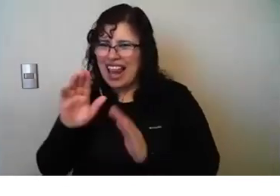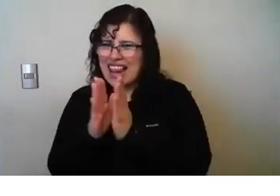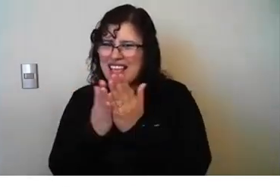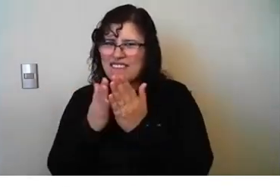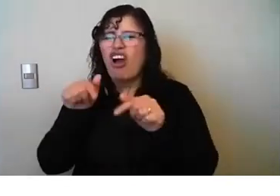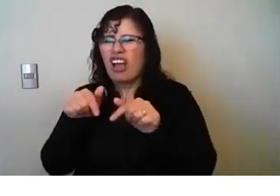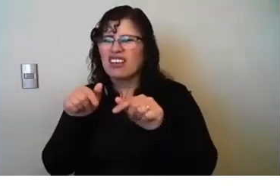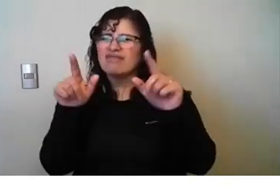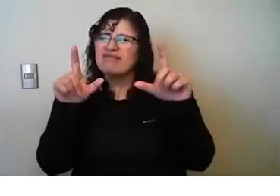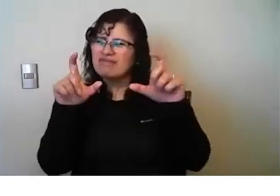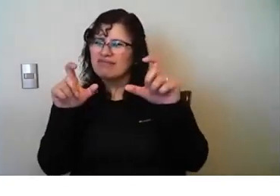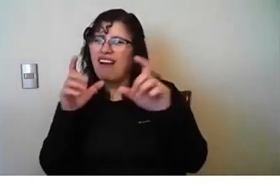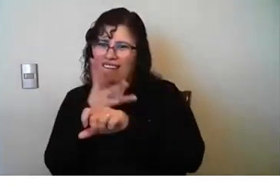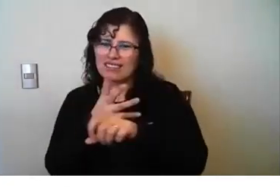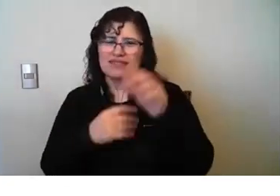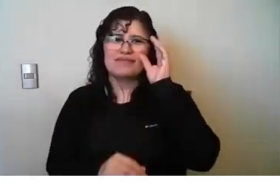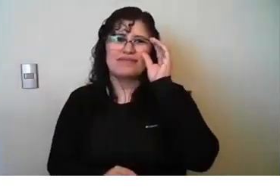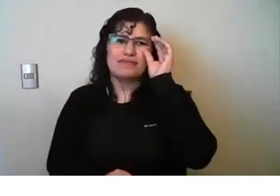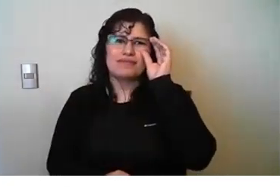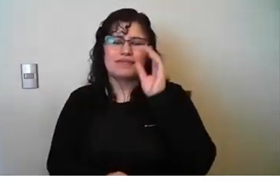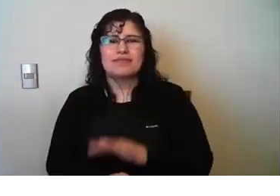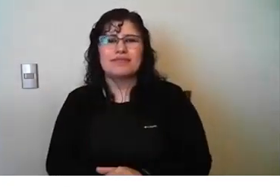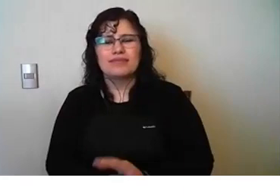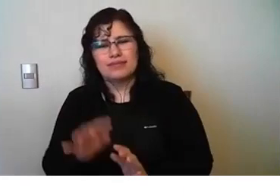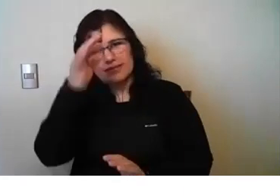dibujos. Bien,